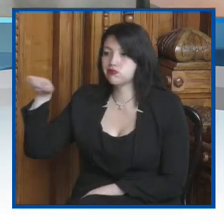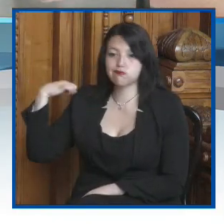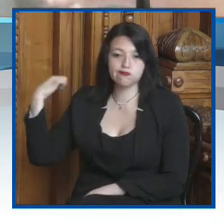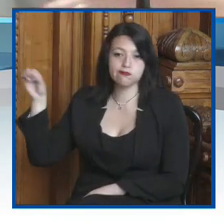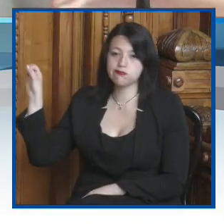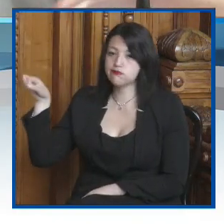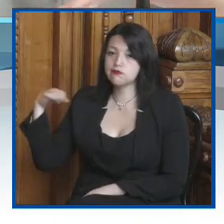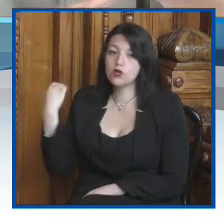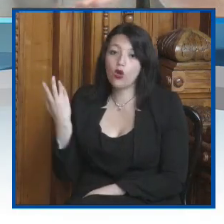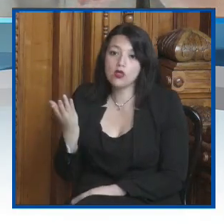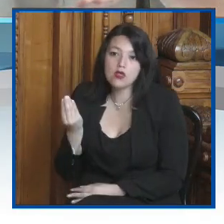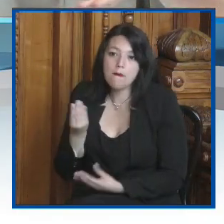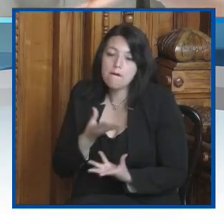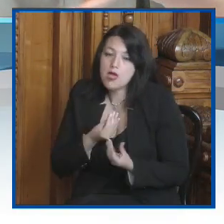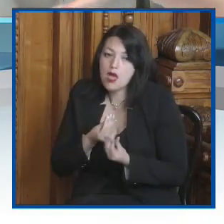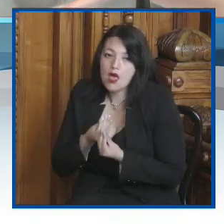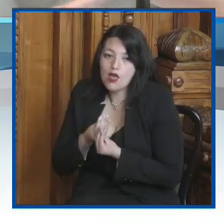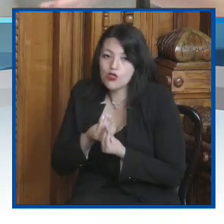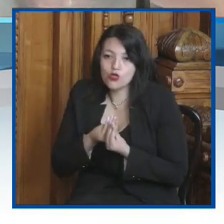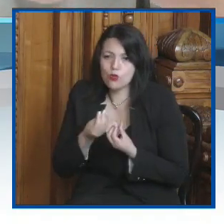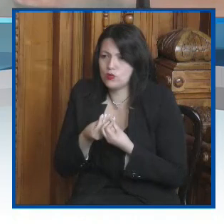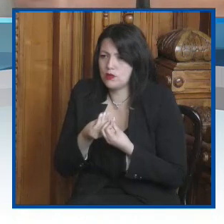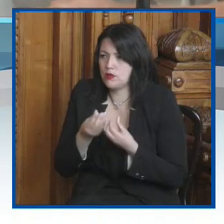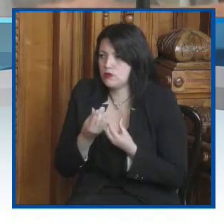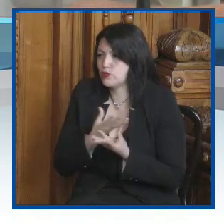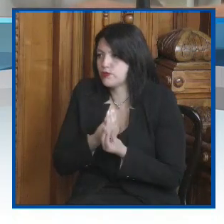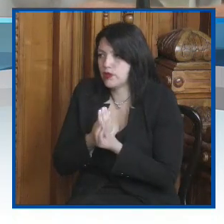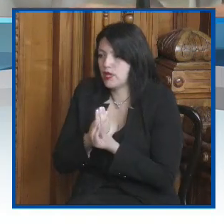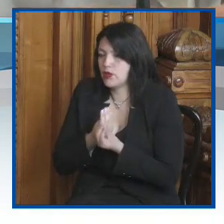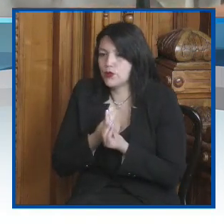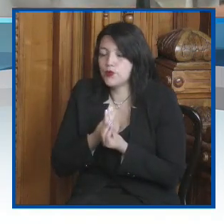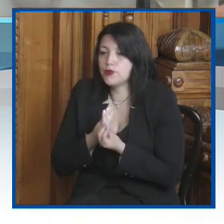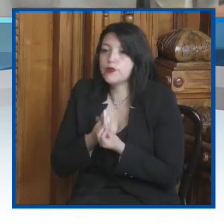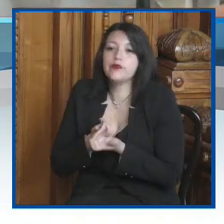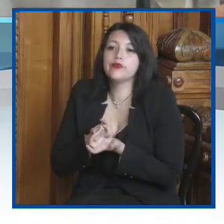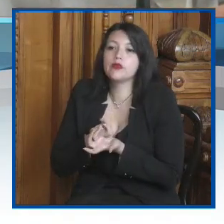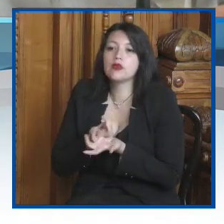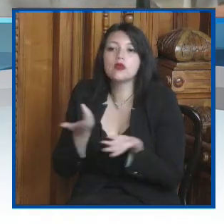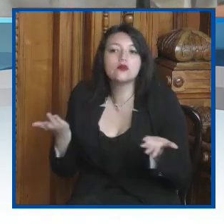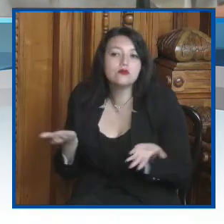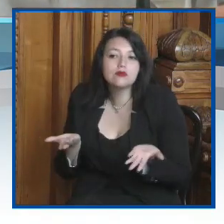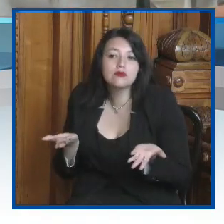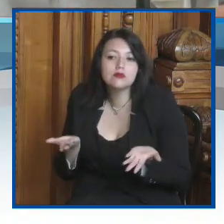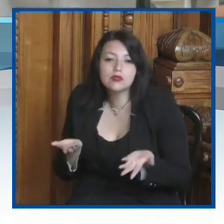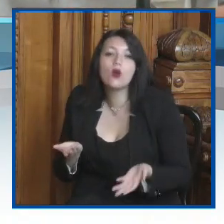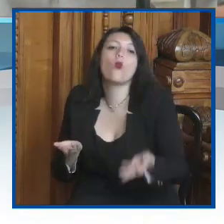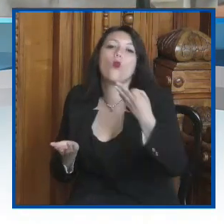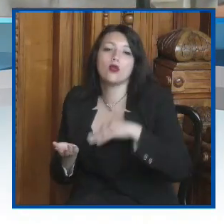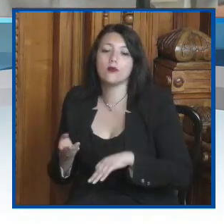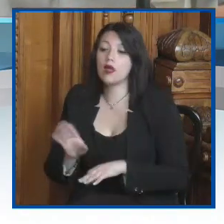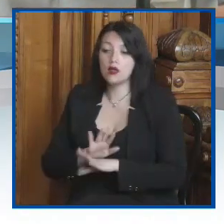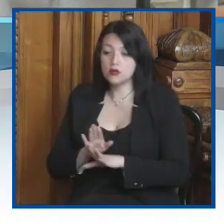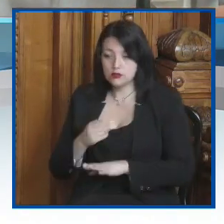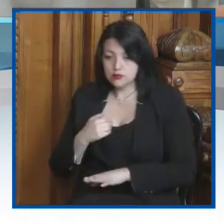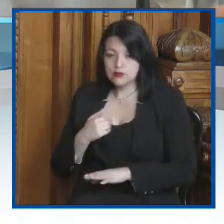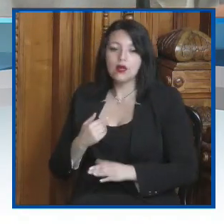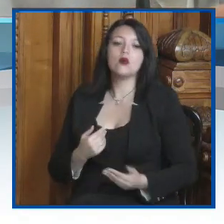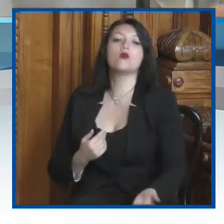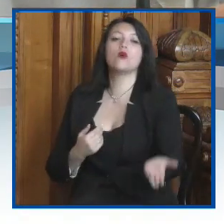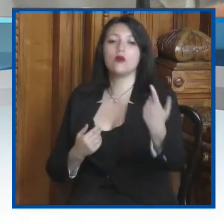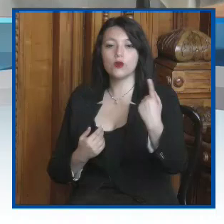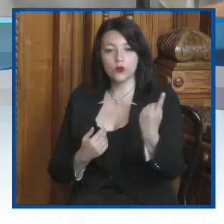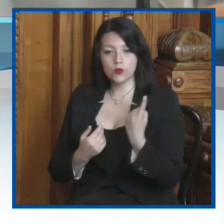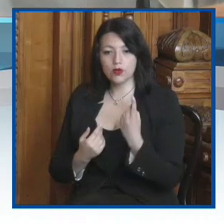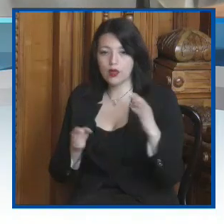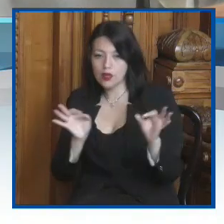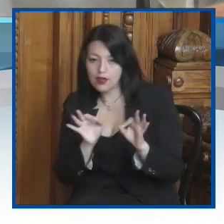o tenía miedo, porque mucha gente que viene tiene miedo. Entonces le digo, bueno, entonces cuéntemelo usted. Y ahí